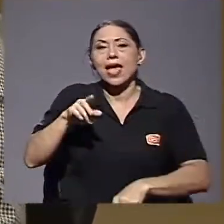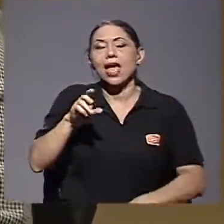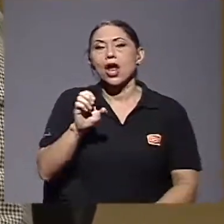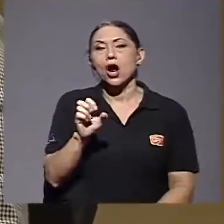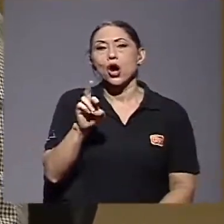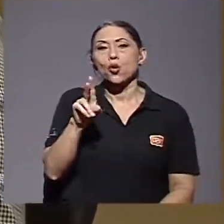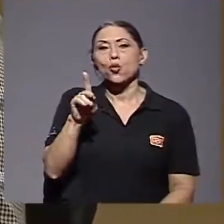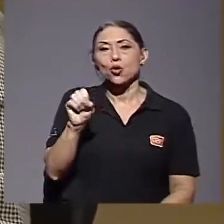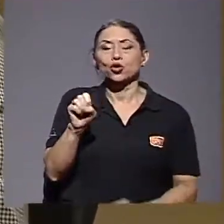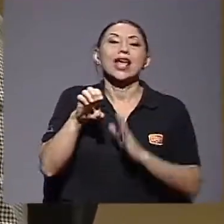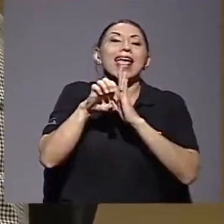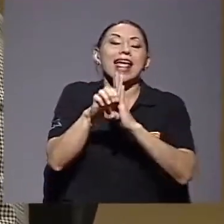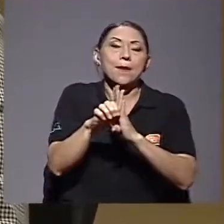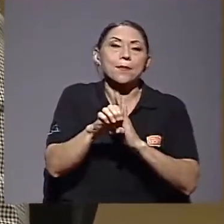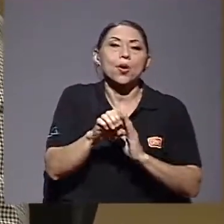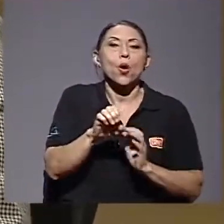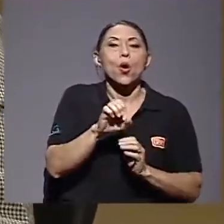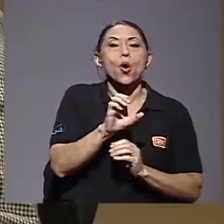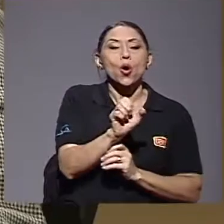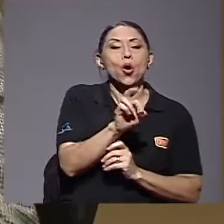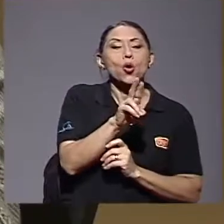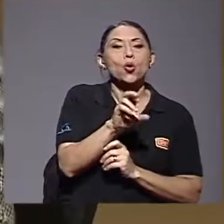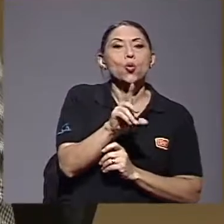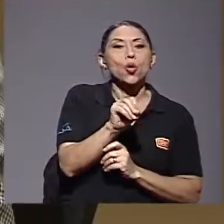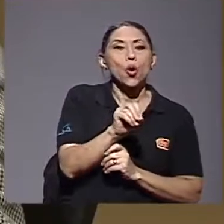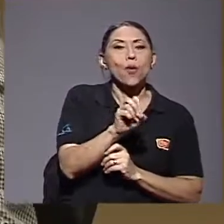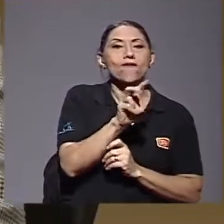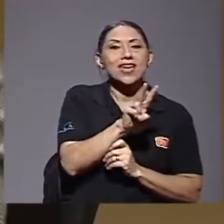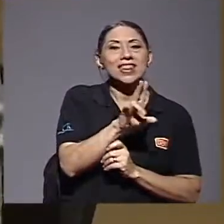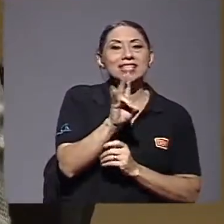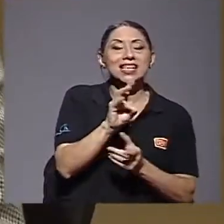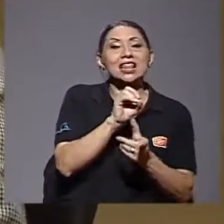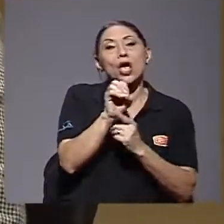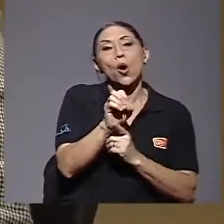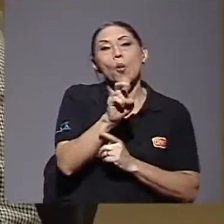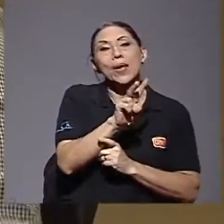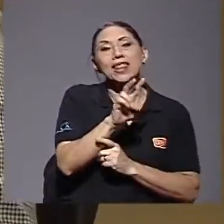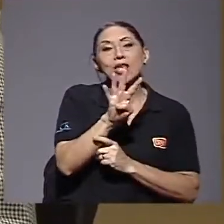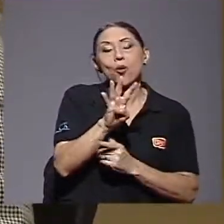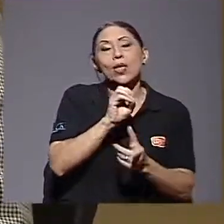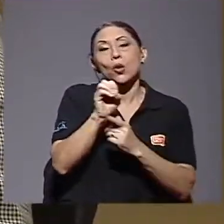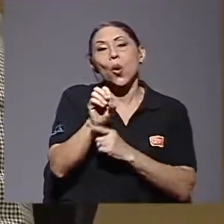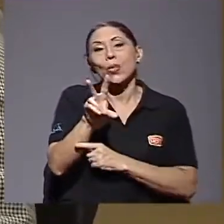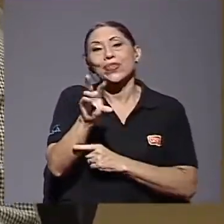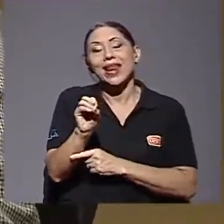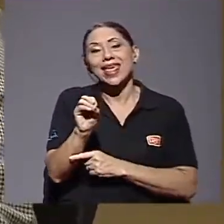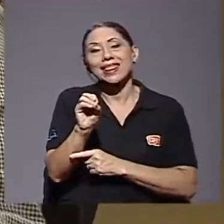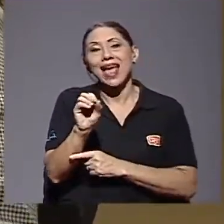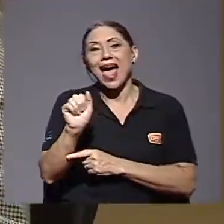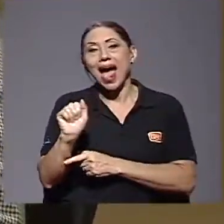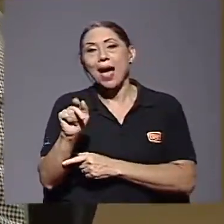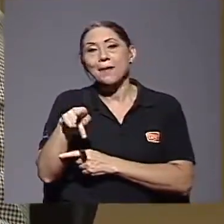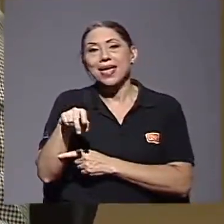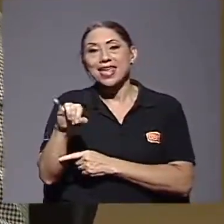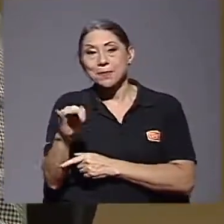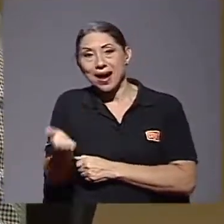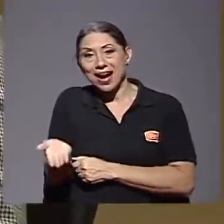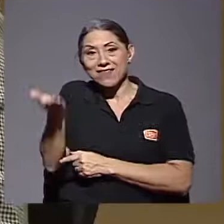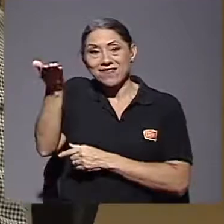crudo 27, 24 API para arriba, o 30 API, es un crudo ligero. Tal vez